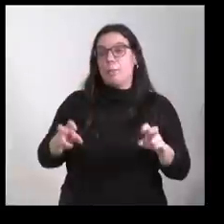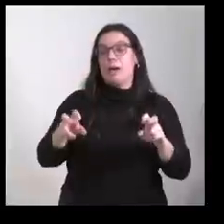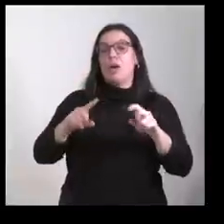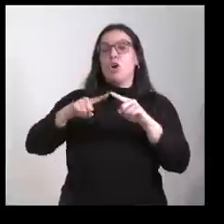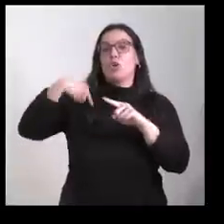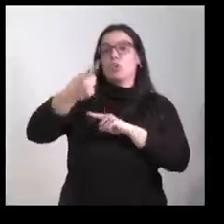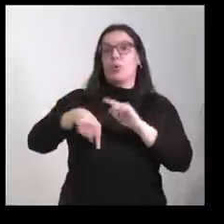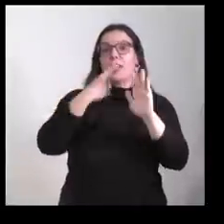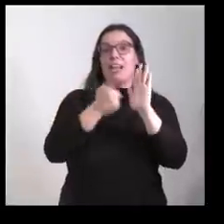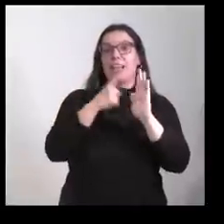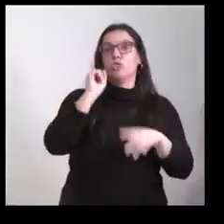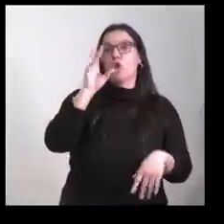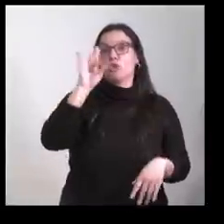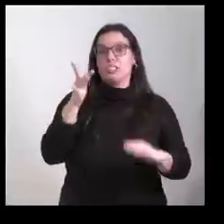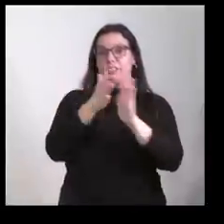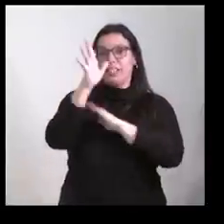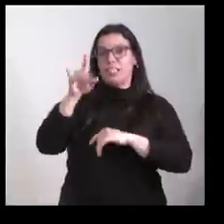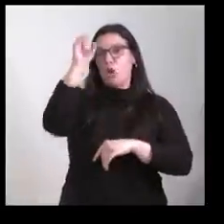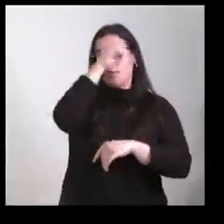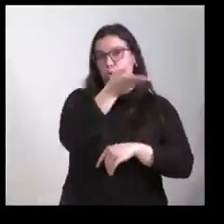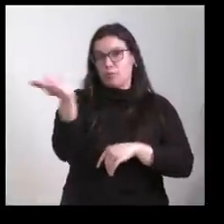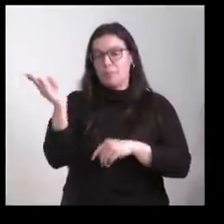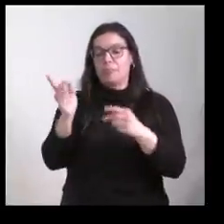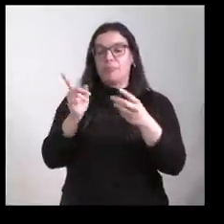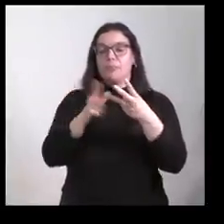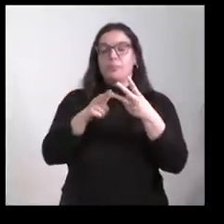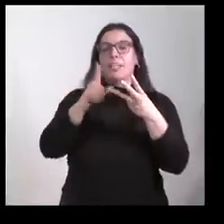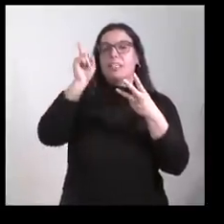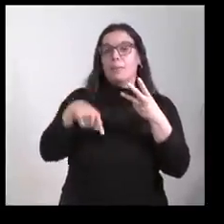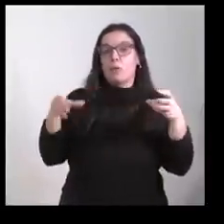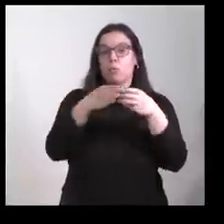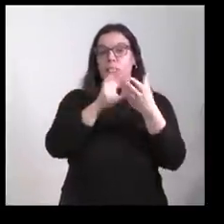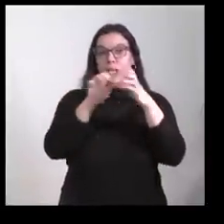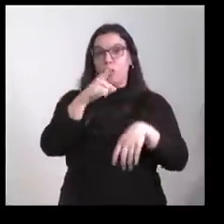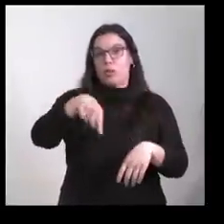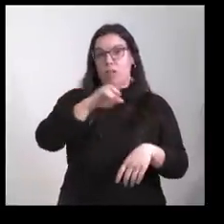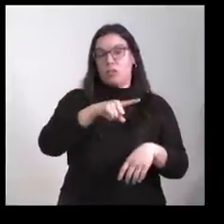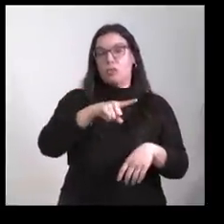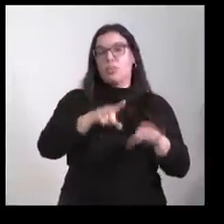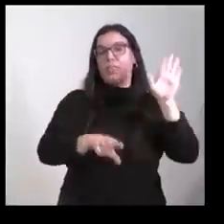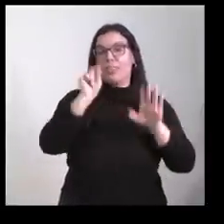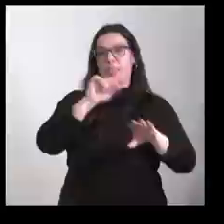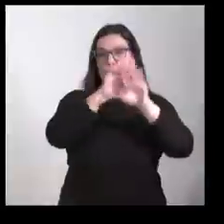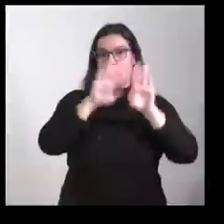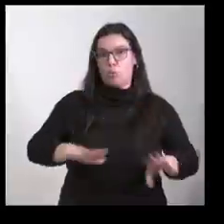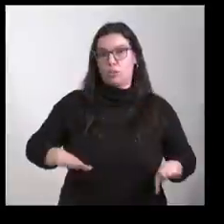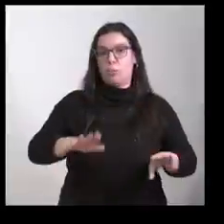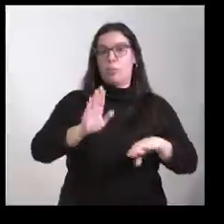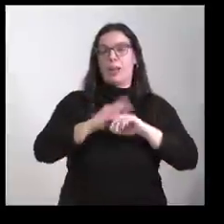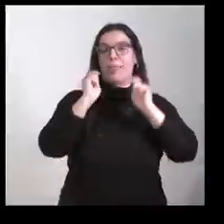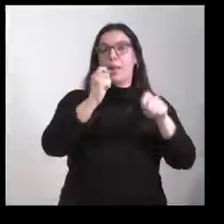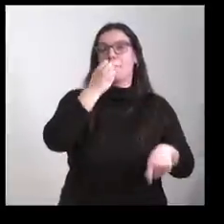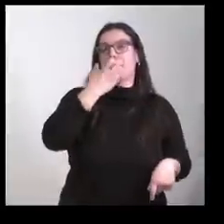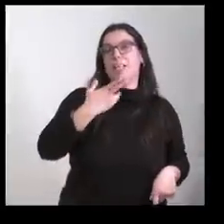clc y Qué les parece Y por último puesto que la junta de Castilla y león es la que tiene la última palabra para convertir en bien de interés